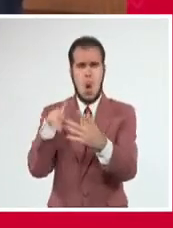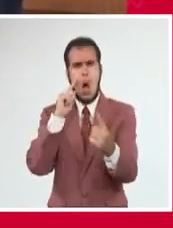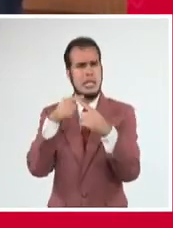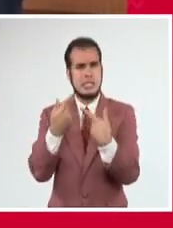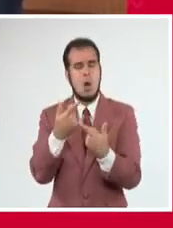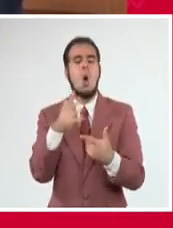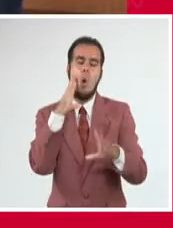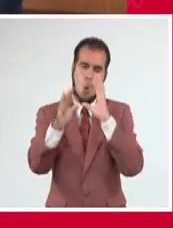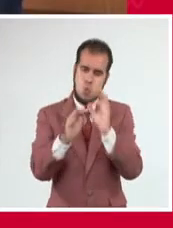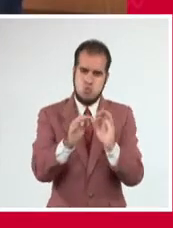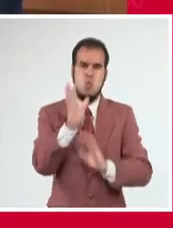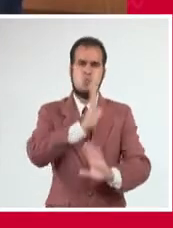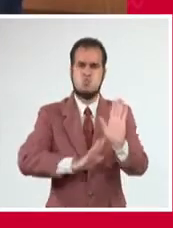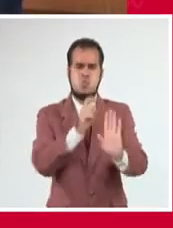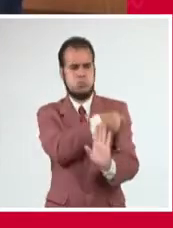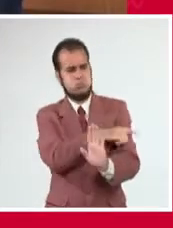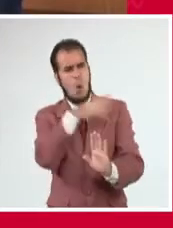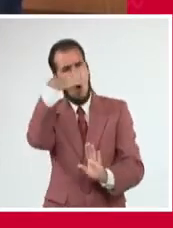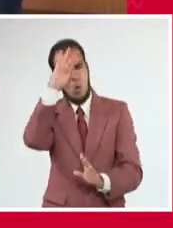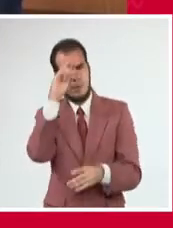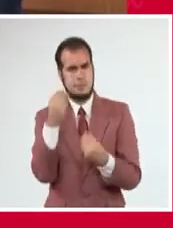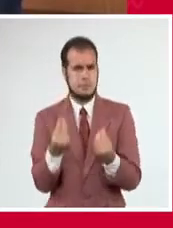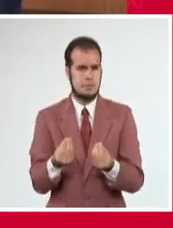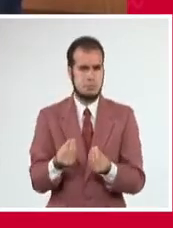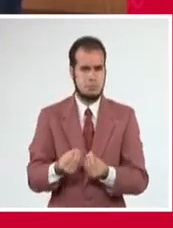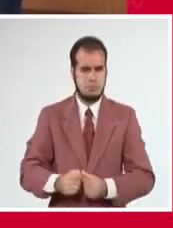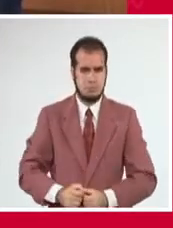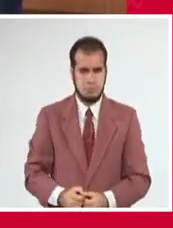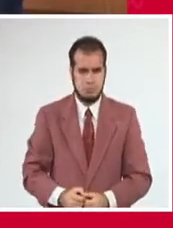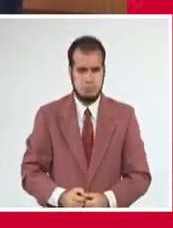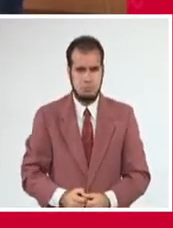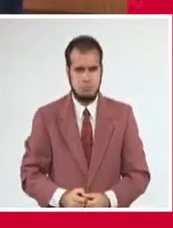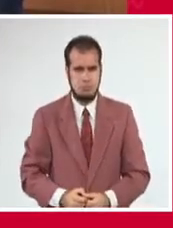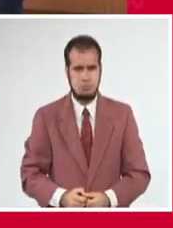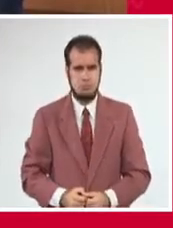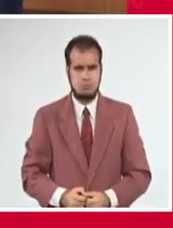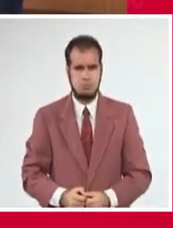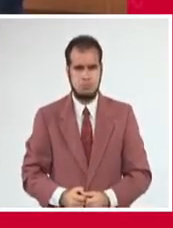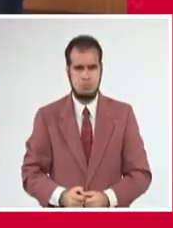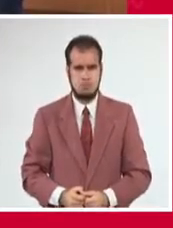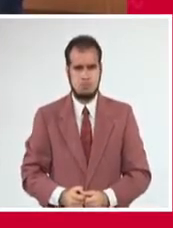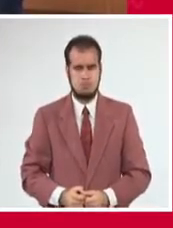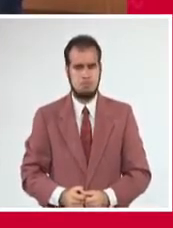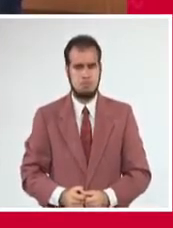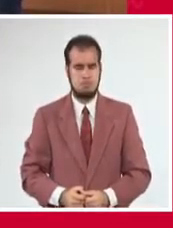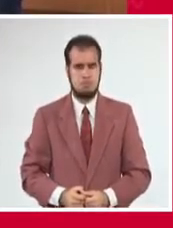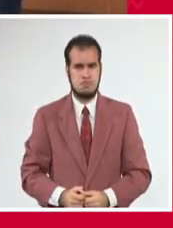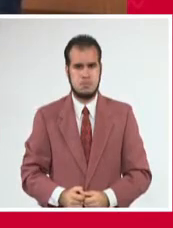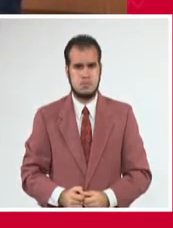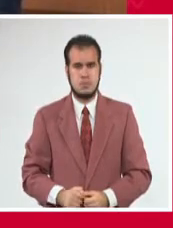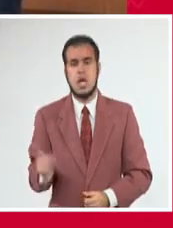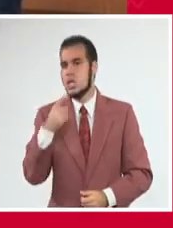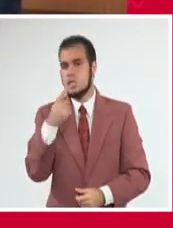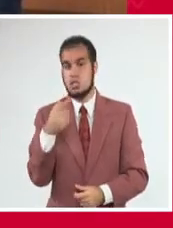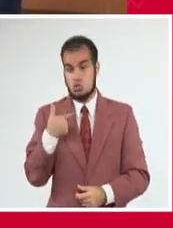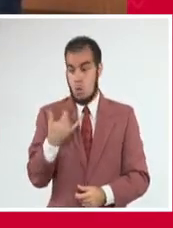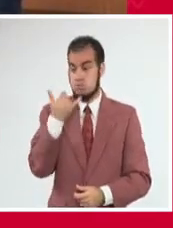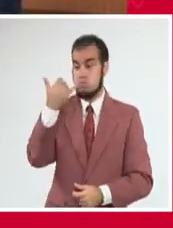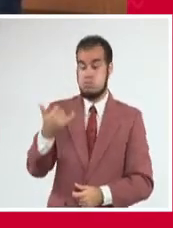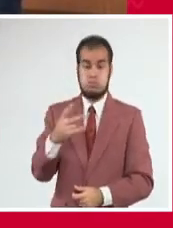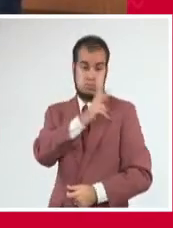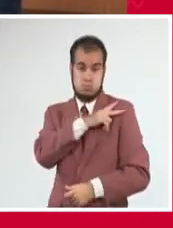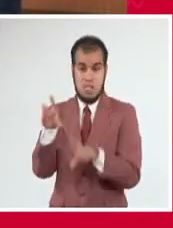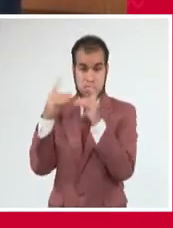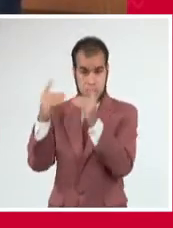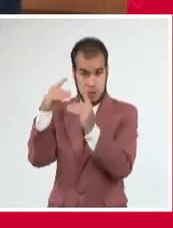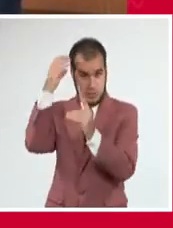cubano de un baño de sangre. He estado en contacto con el Departamento del Estado